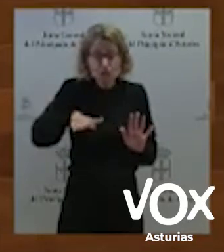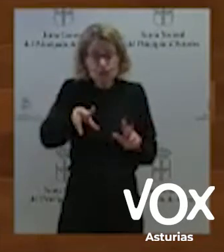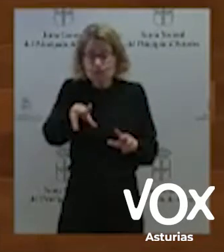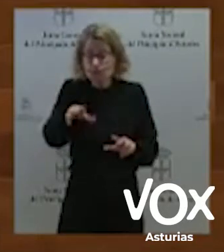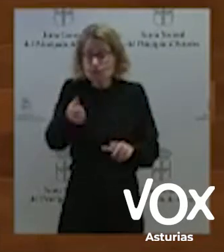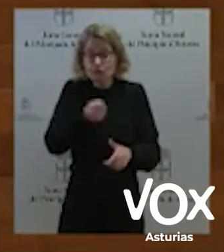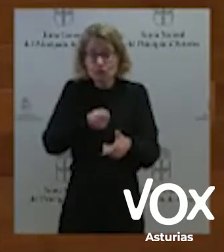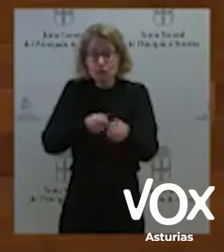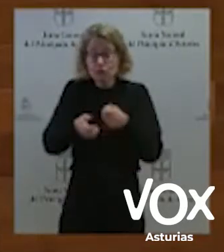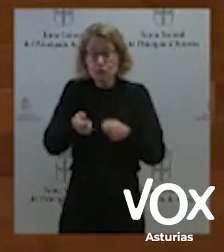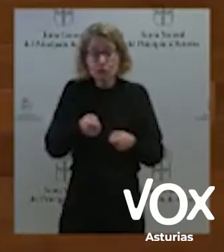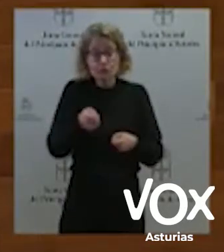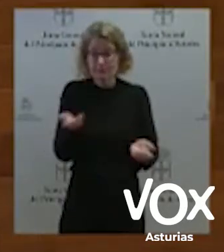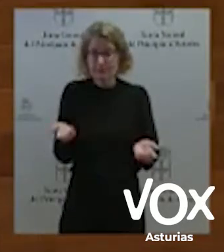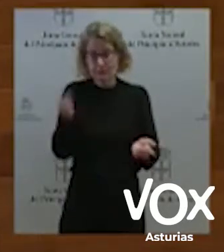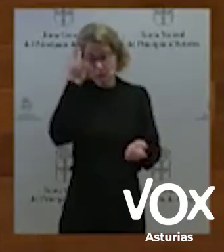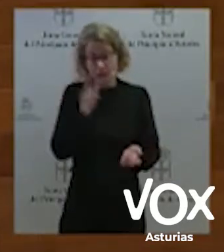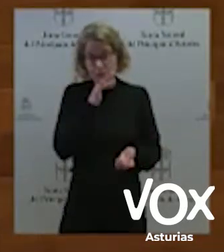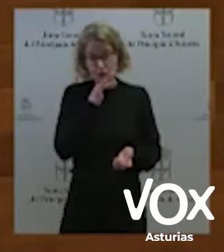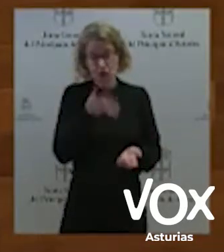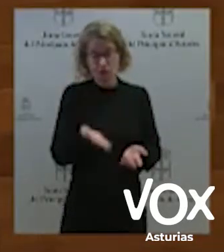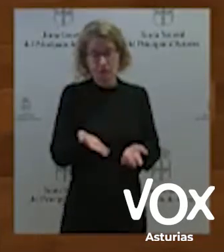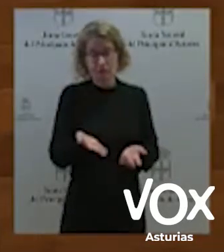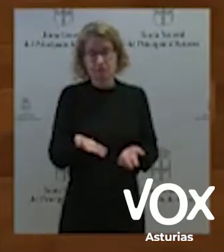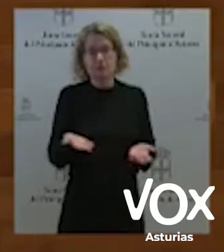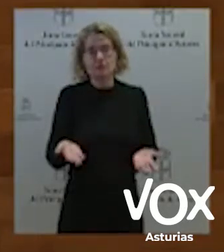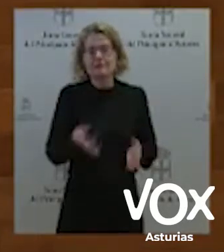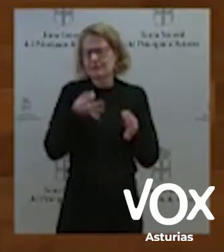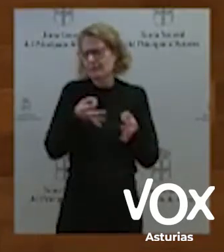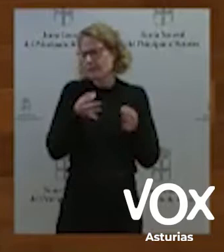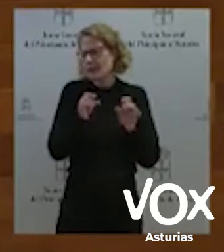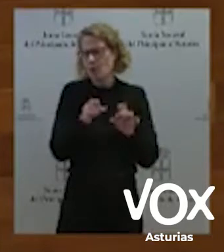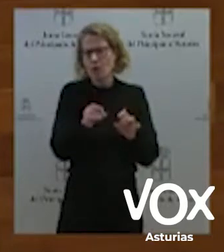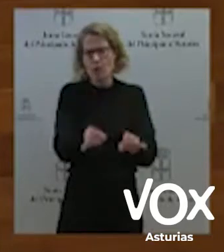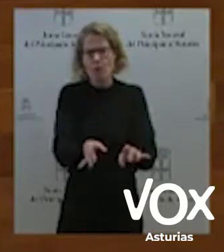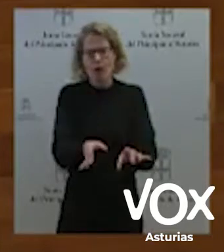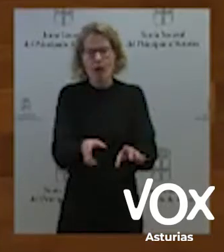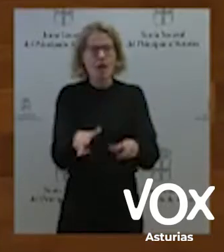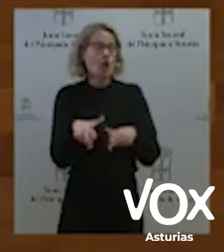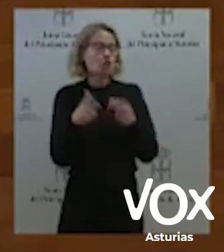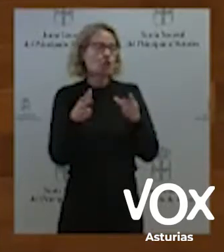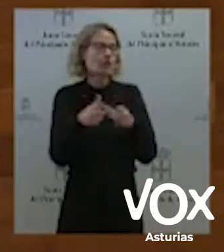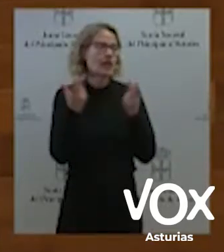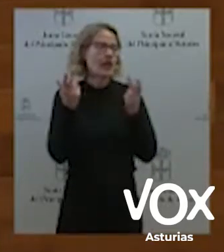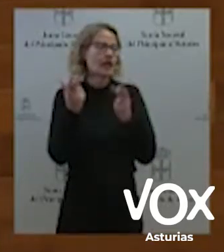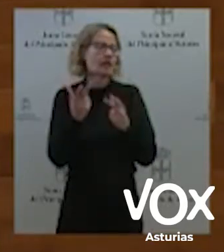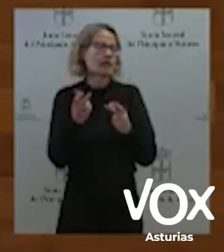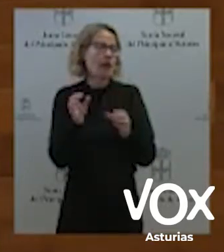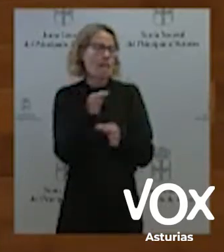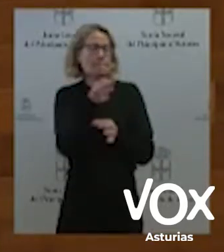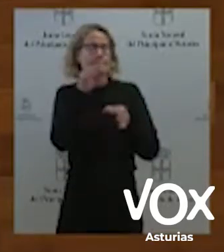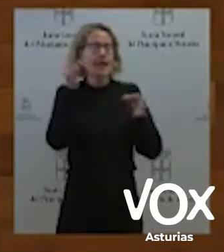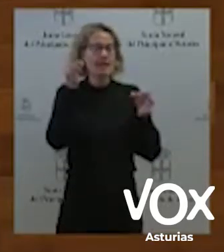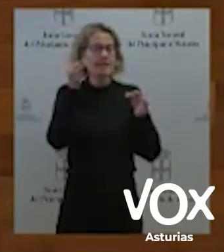mismo. Ustedes solo se mueven en la utopía de esa sociedad idealizada que inventaron sus ideólogos, esa que no